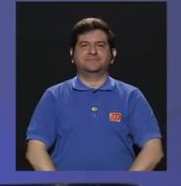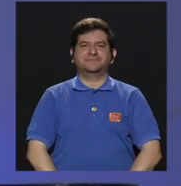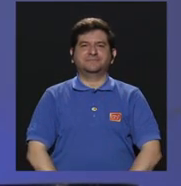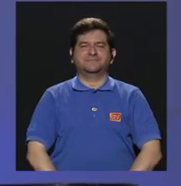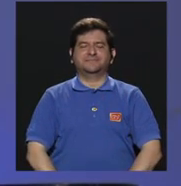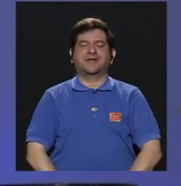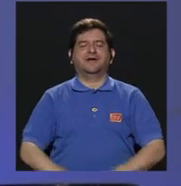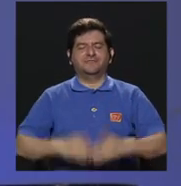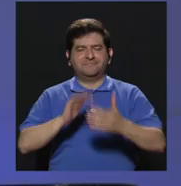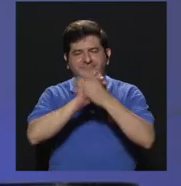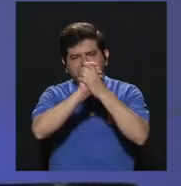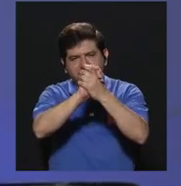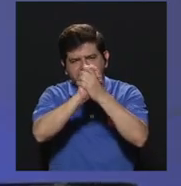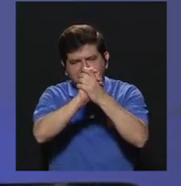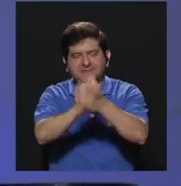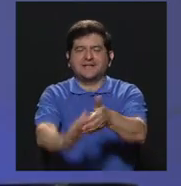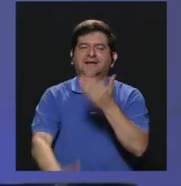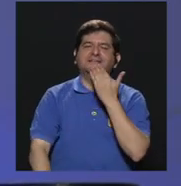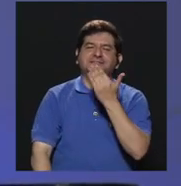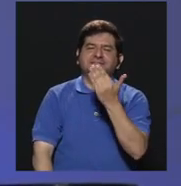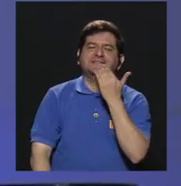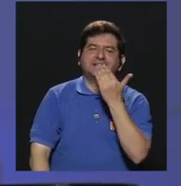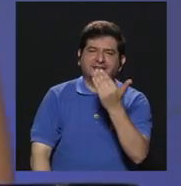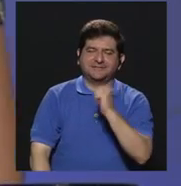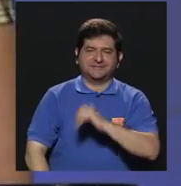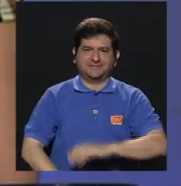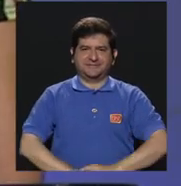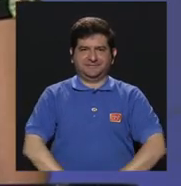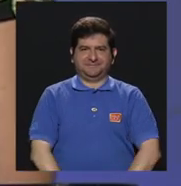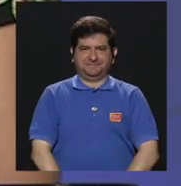Muchas felicidades, Bernie, muchísimas gracias.